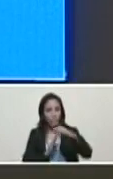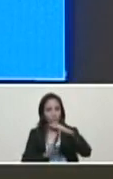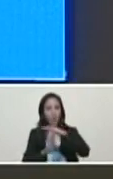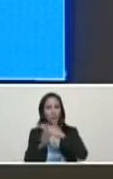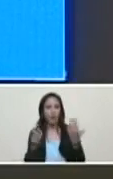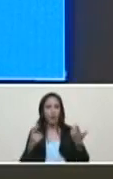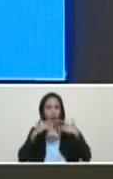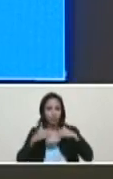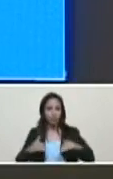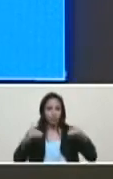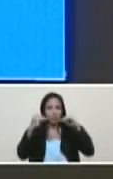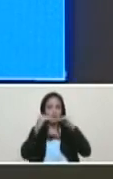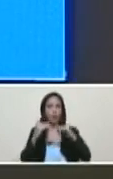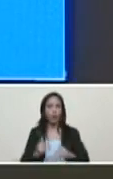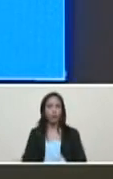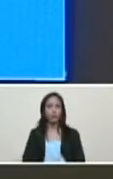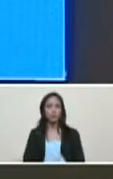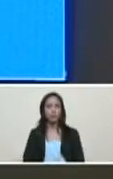menos que nadie.